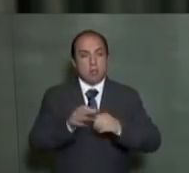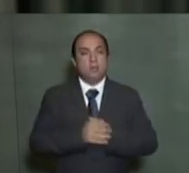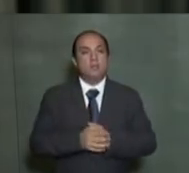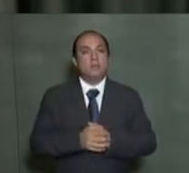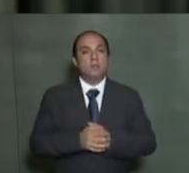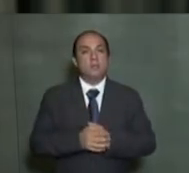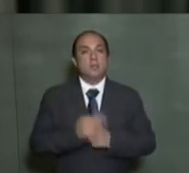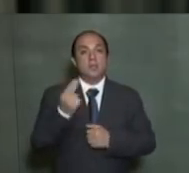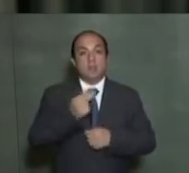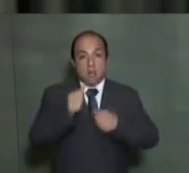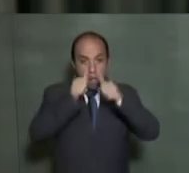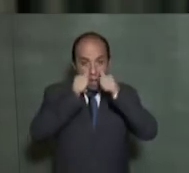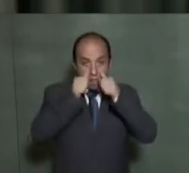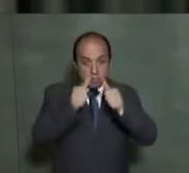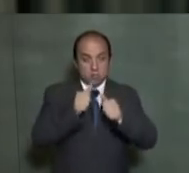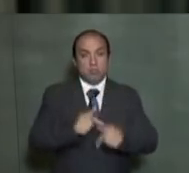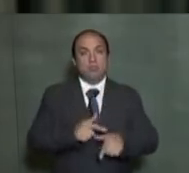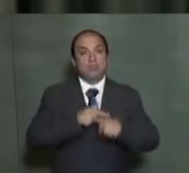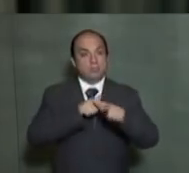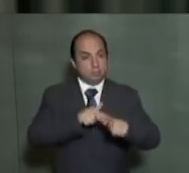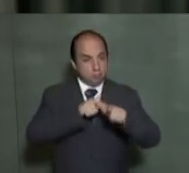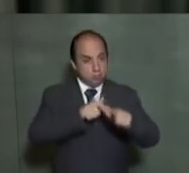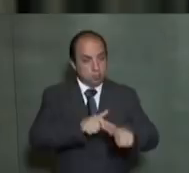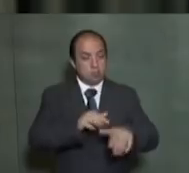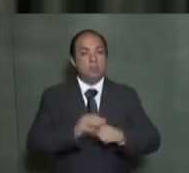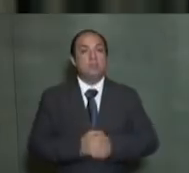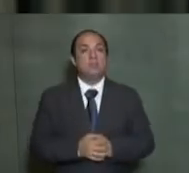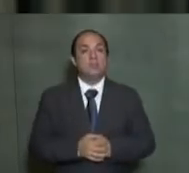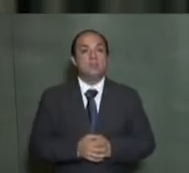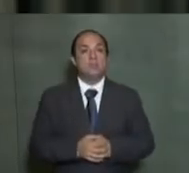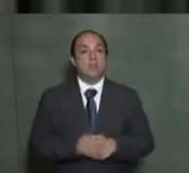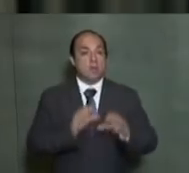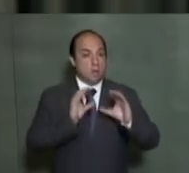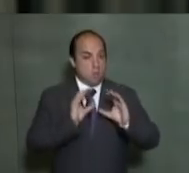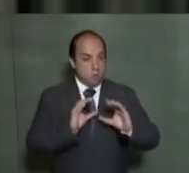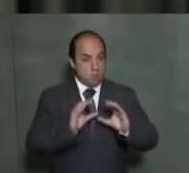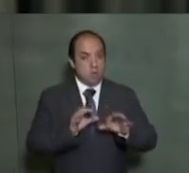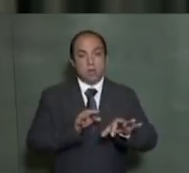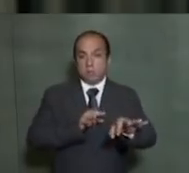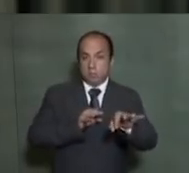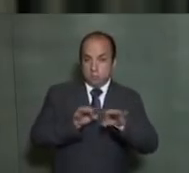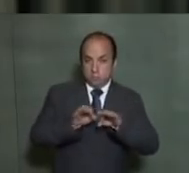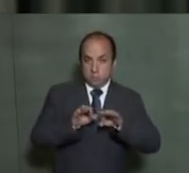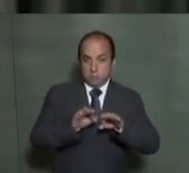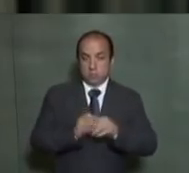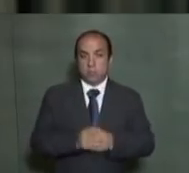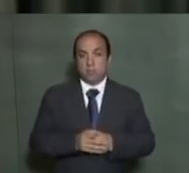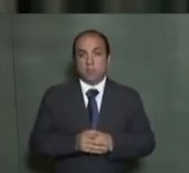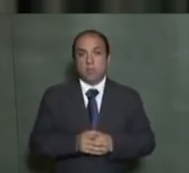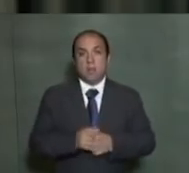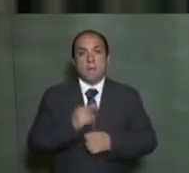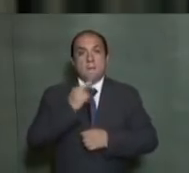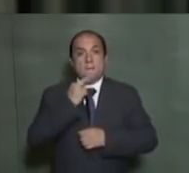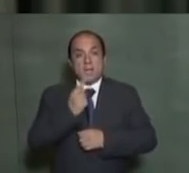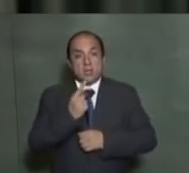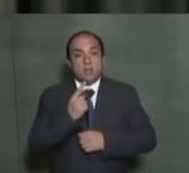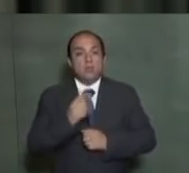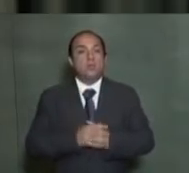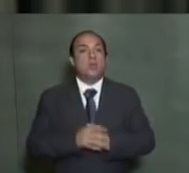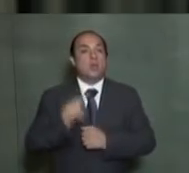requiere atención permanente para su conservación, operación, adaptación a las nuevas